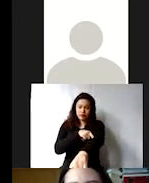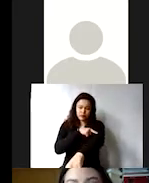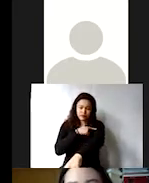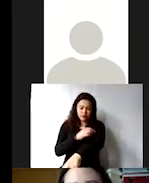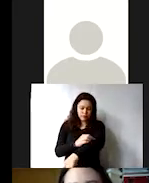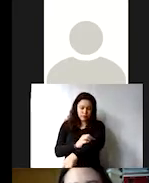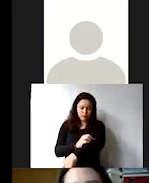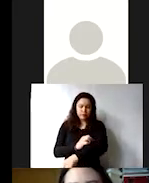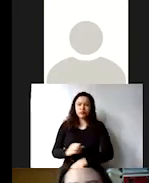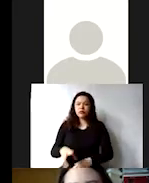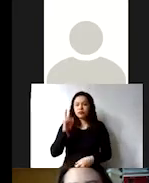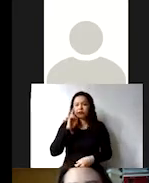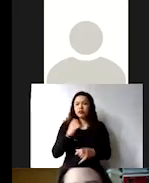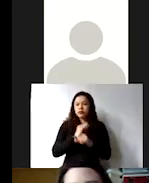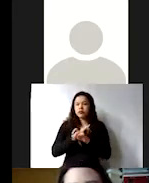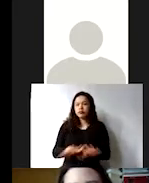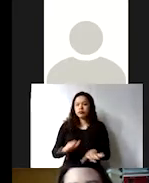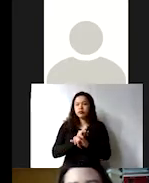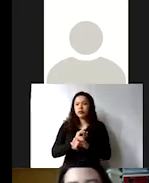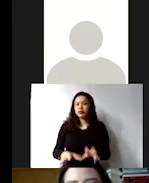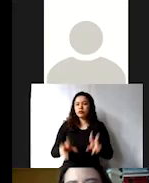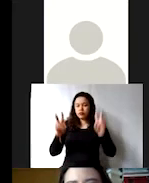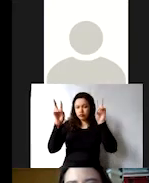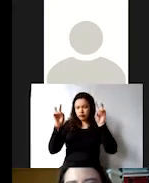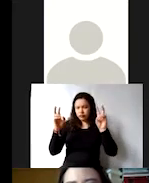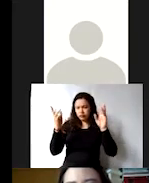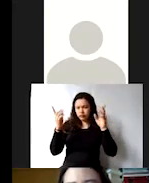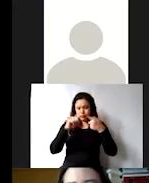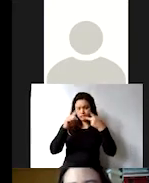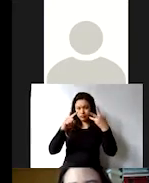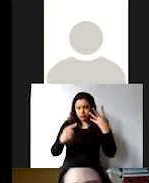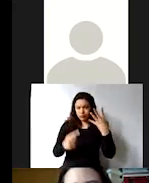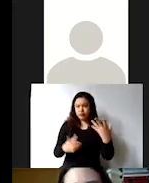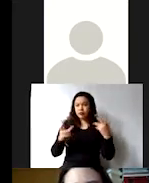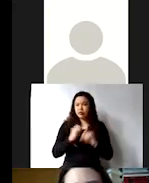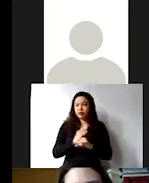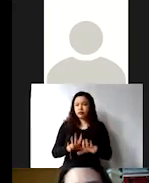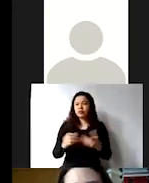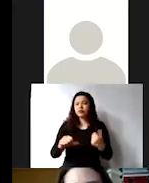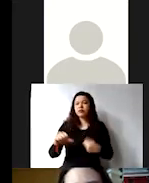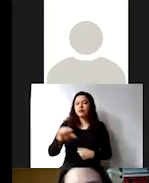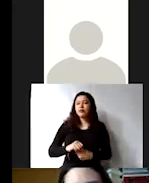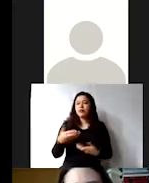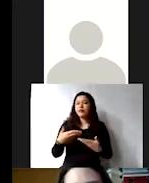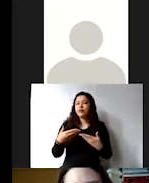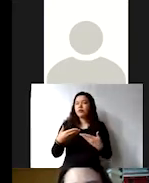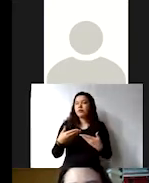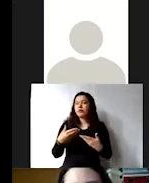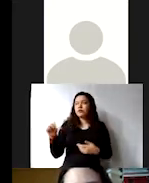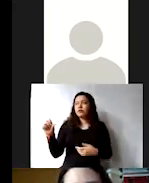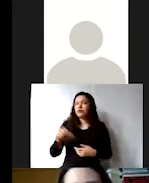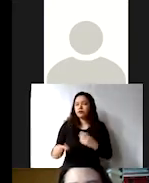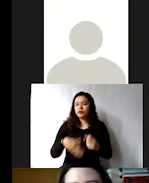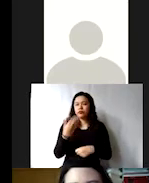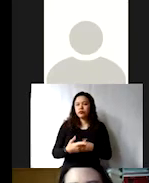tenemos mucha información en cada uno de estos componentes. Entonces, hoy terminamos lo que dejamos pendiente la semanita